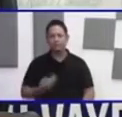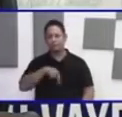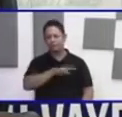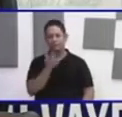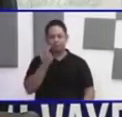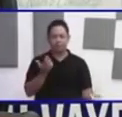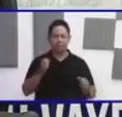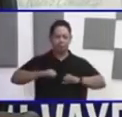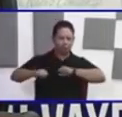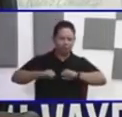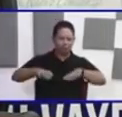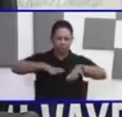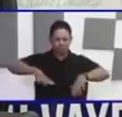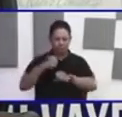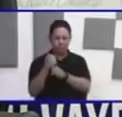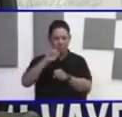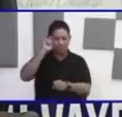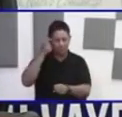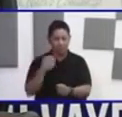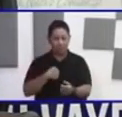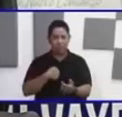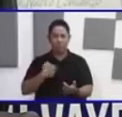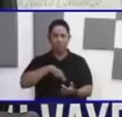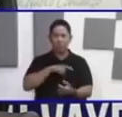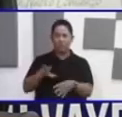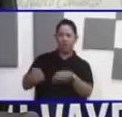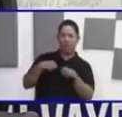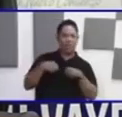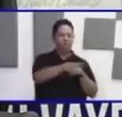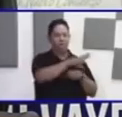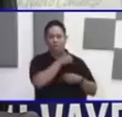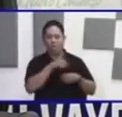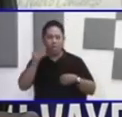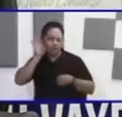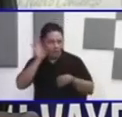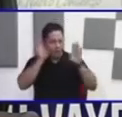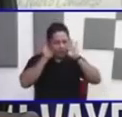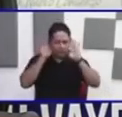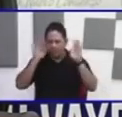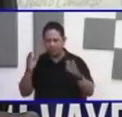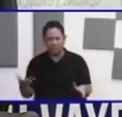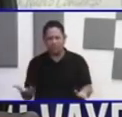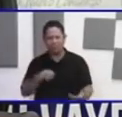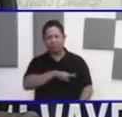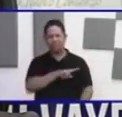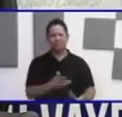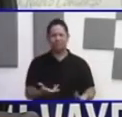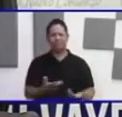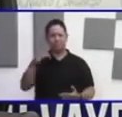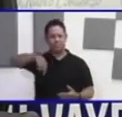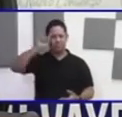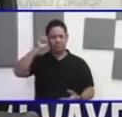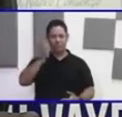como administración seguir en el juego de que este dice o este no dice. Nosotros como gobierno